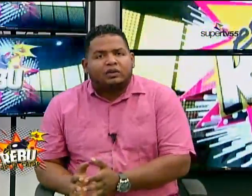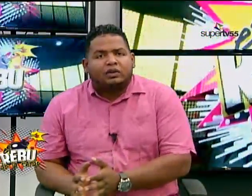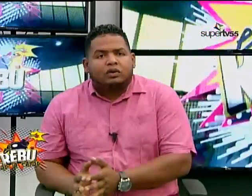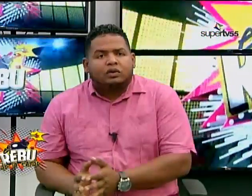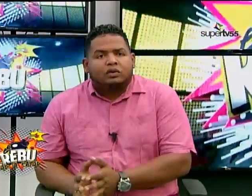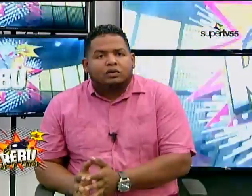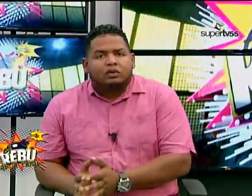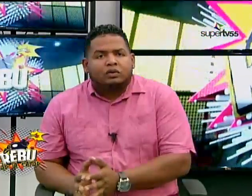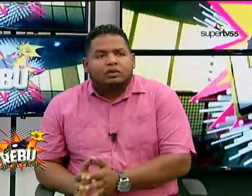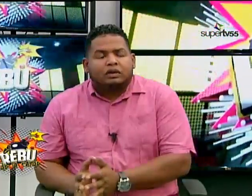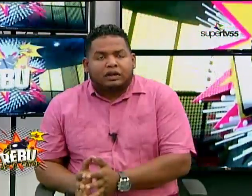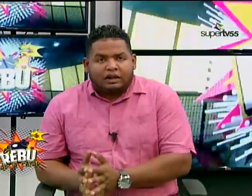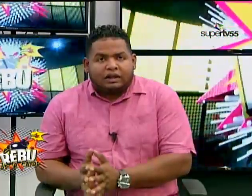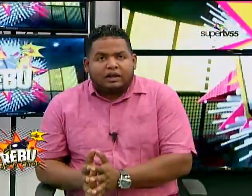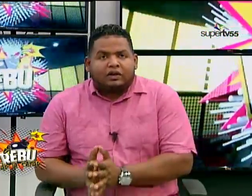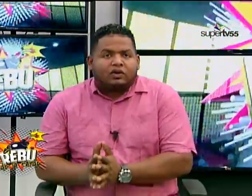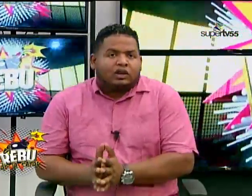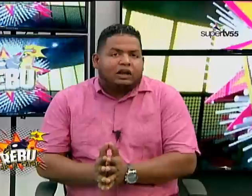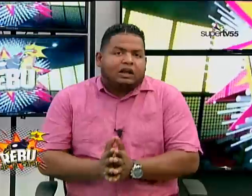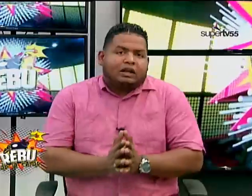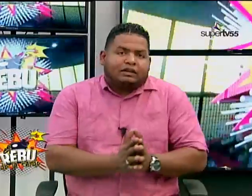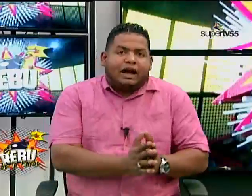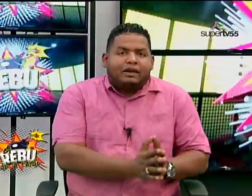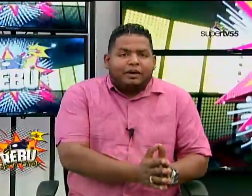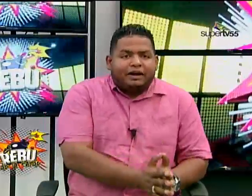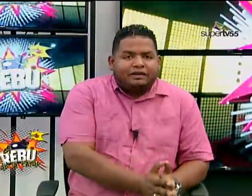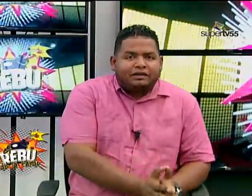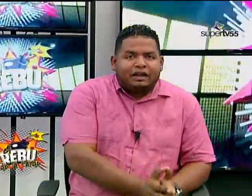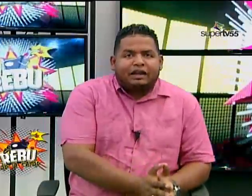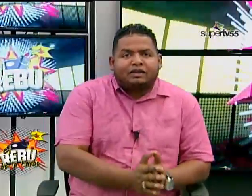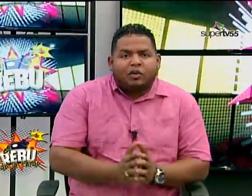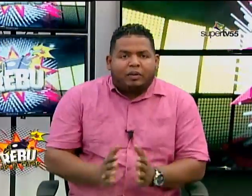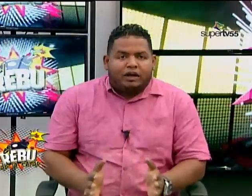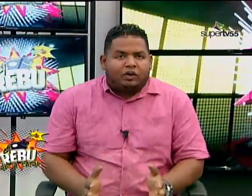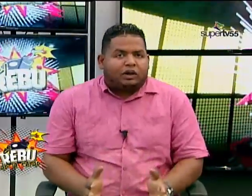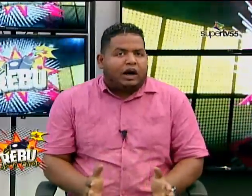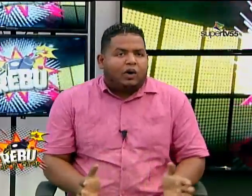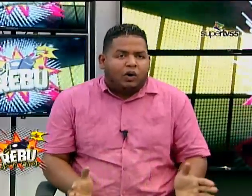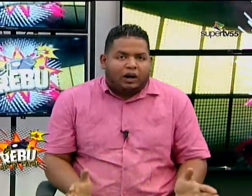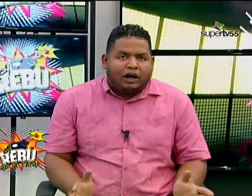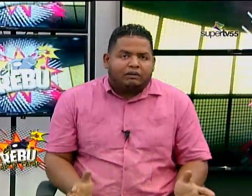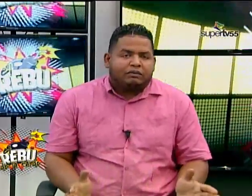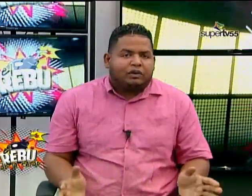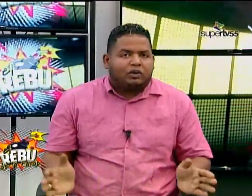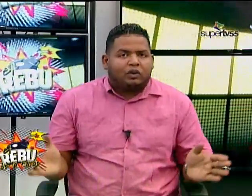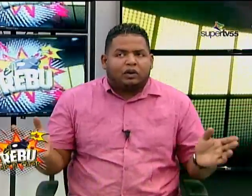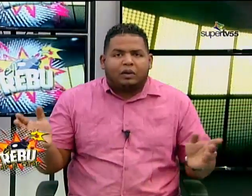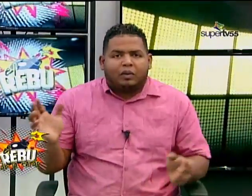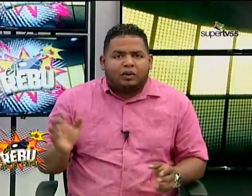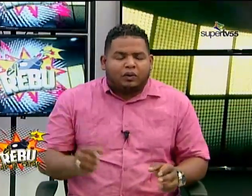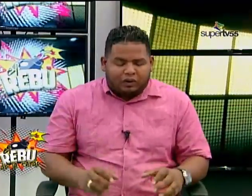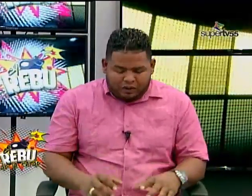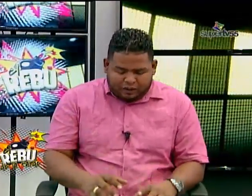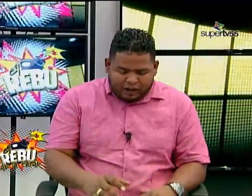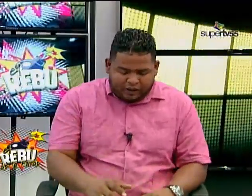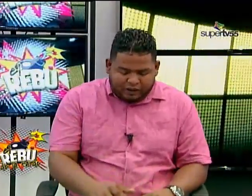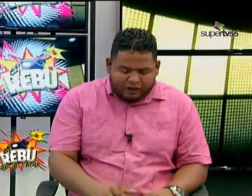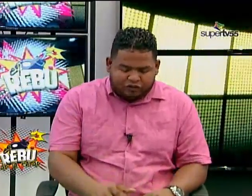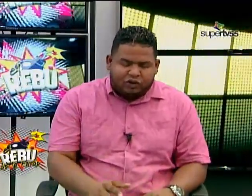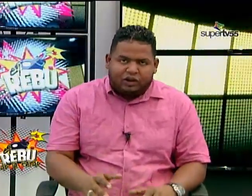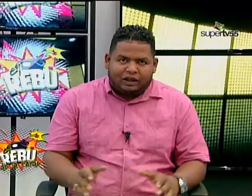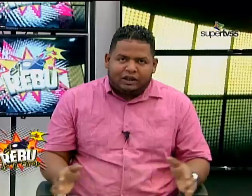incorrecto. ¿Está entendiendo? Entonces, tal vez en ese momento que ahora nosotros íbamos, yo iba a